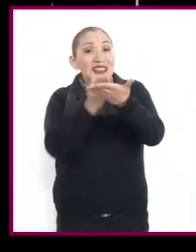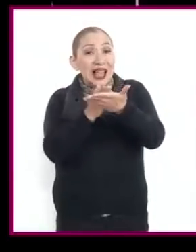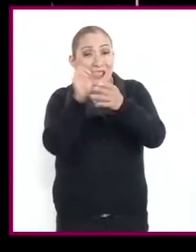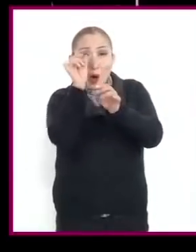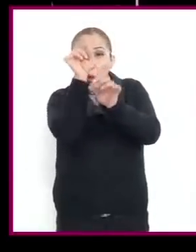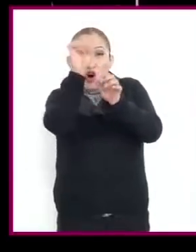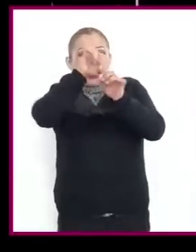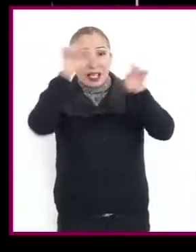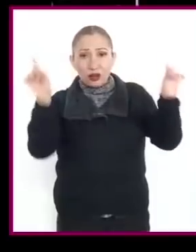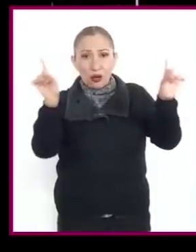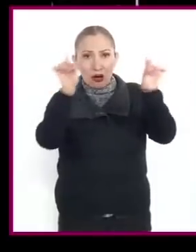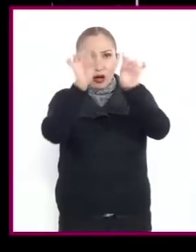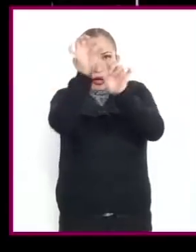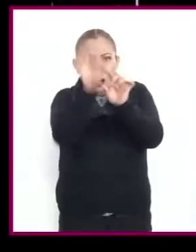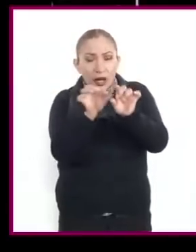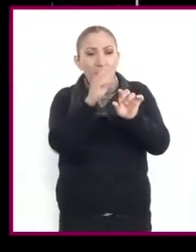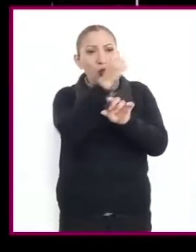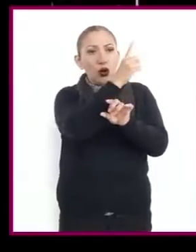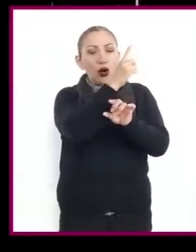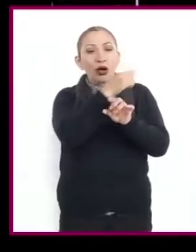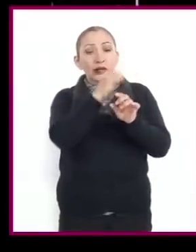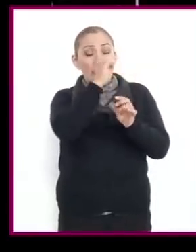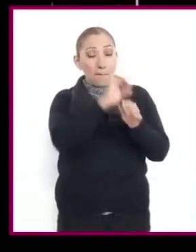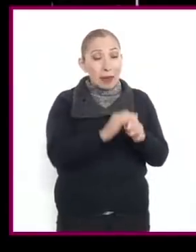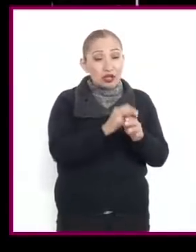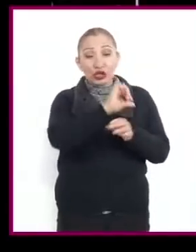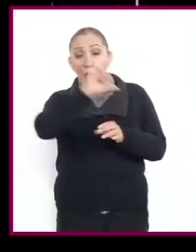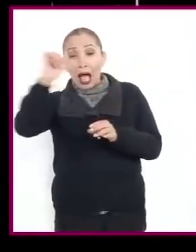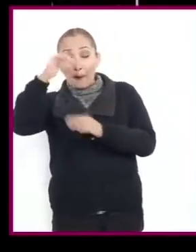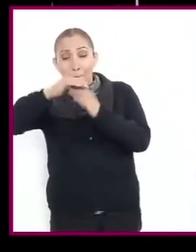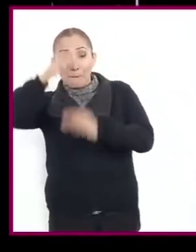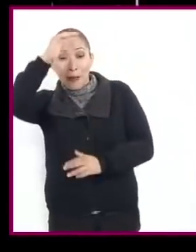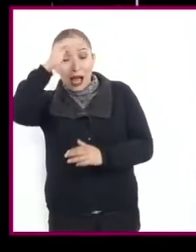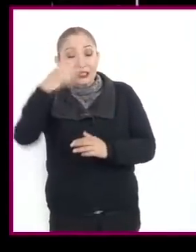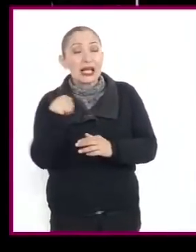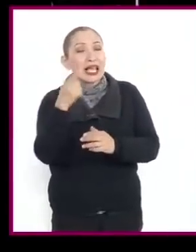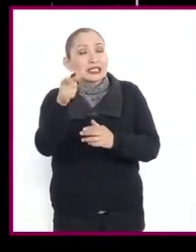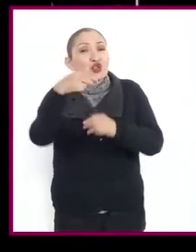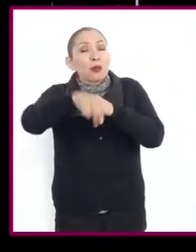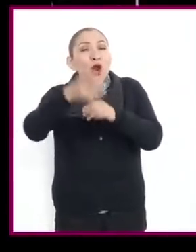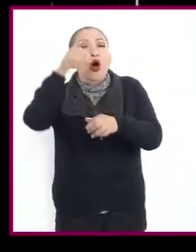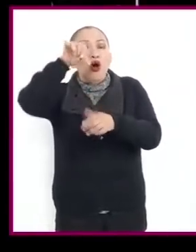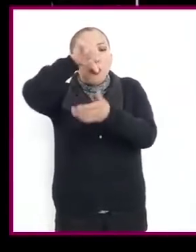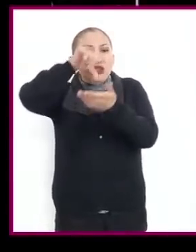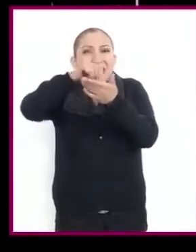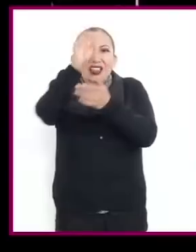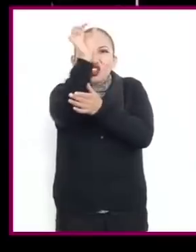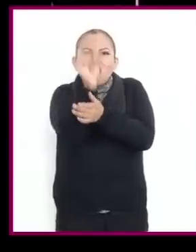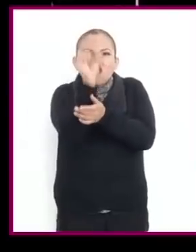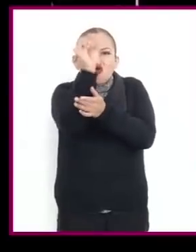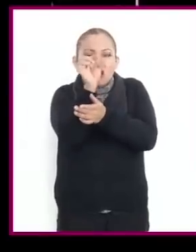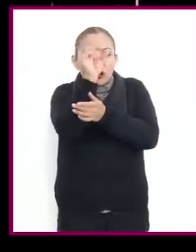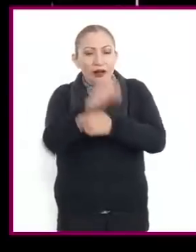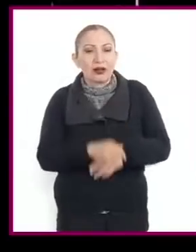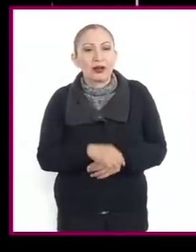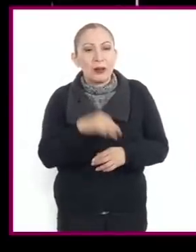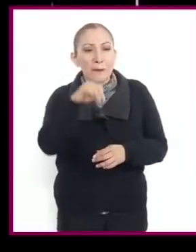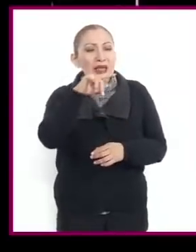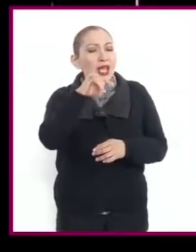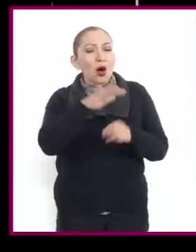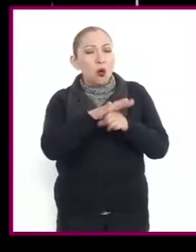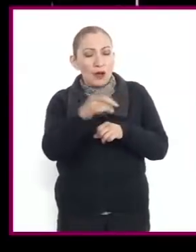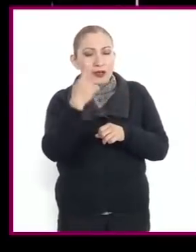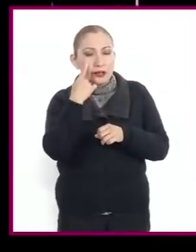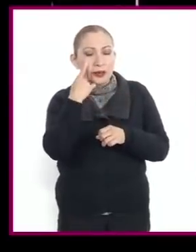los valores de menor a mayor, la mediana es el que se encuentra ubicado exactamente a la mitad de los valores. ¿Y cuál es la mediana para este